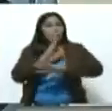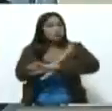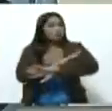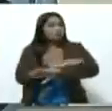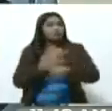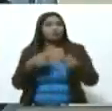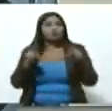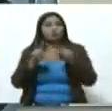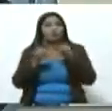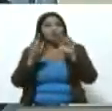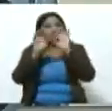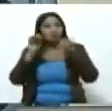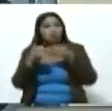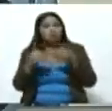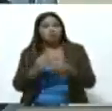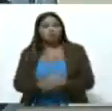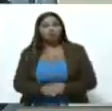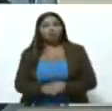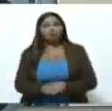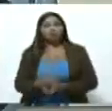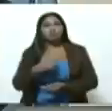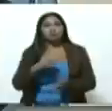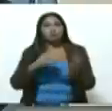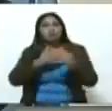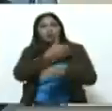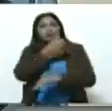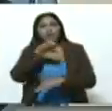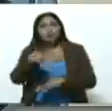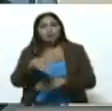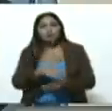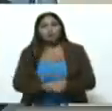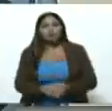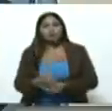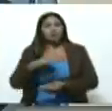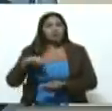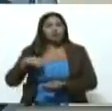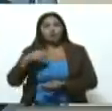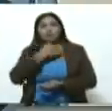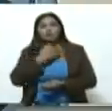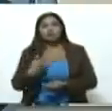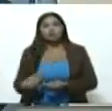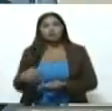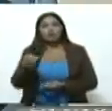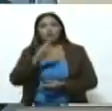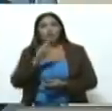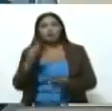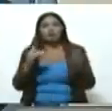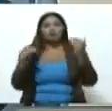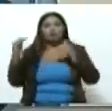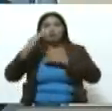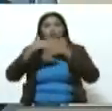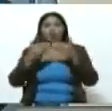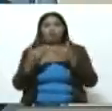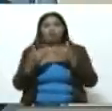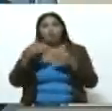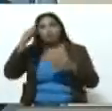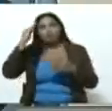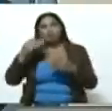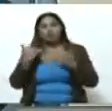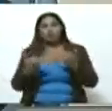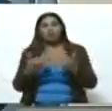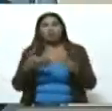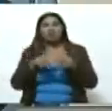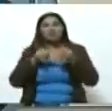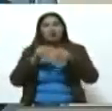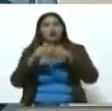nada menos contra el jefe de Estado, contra el presidente de la República y las más altas autoridades civiles y militares, ¿qué